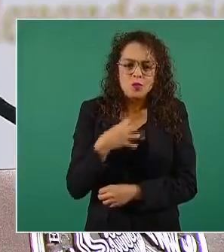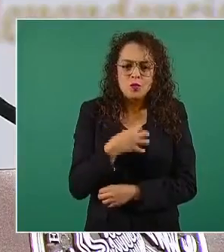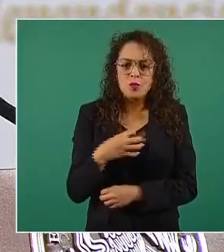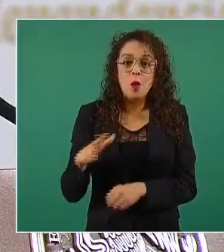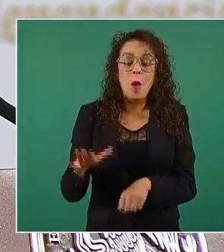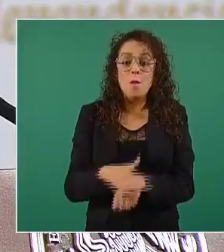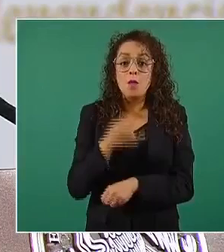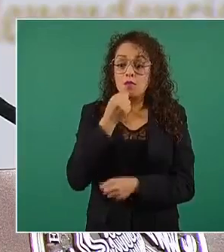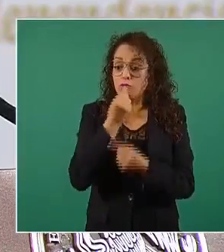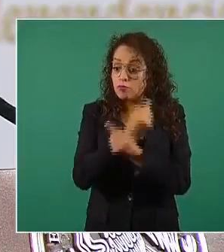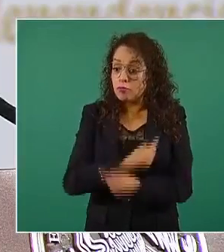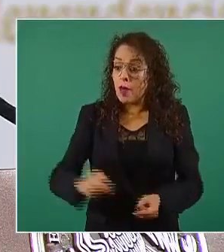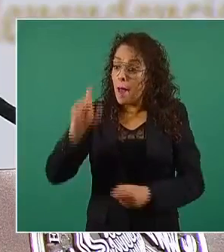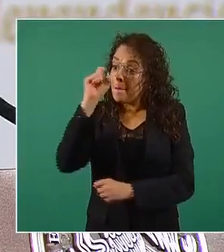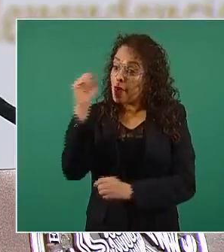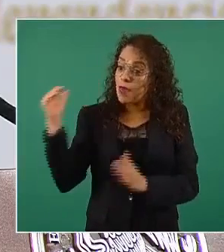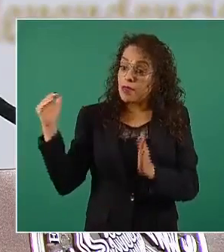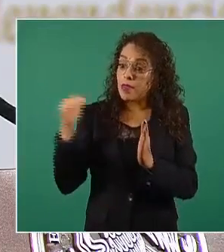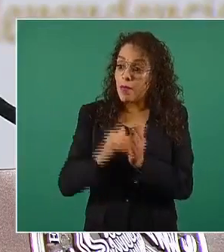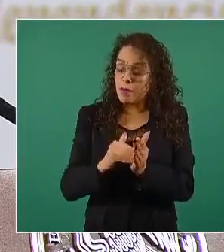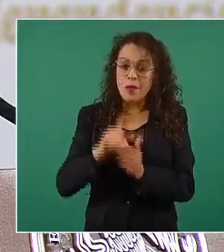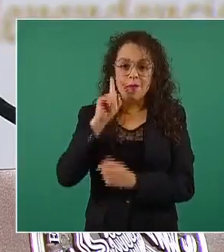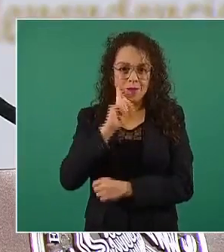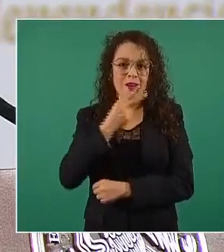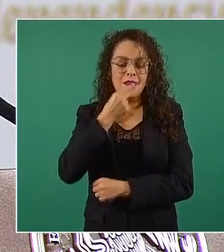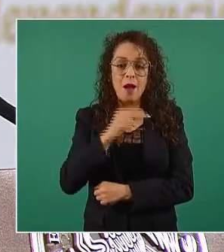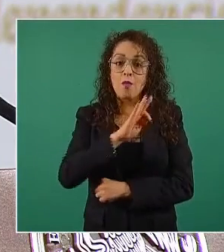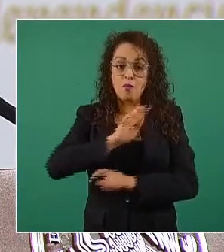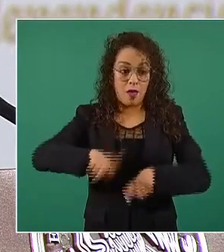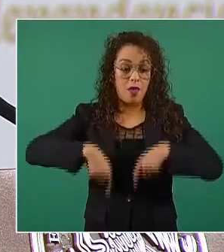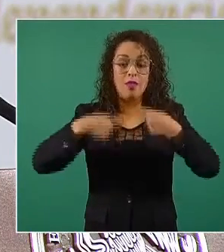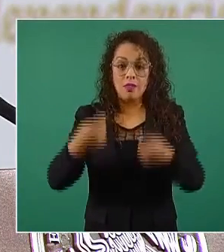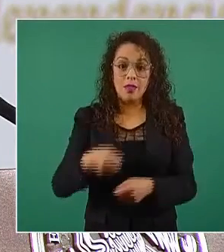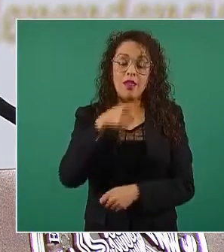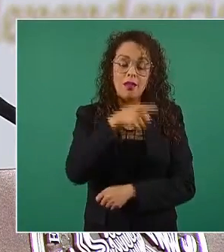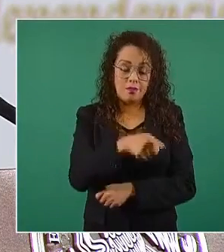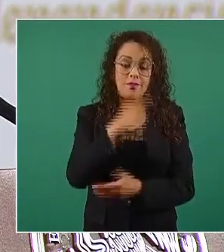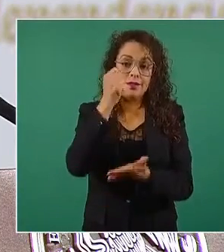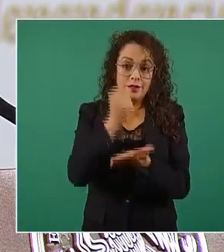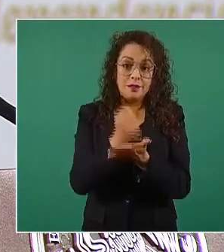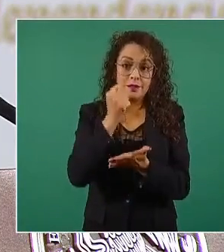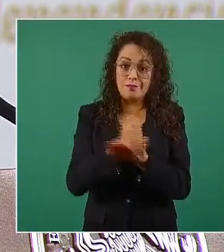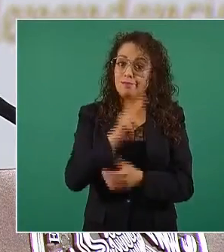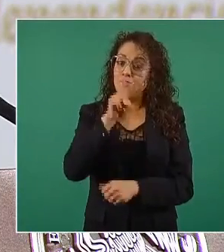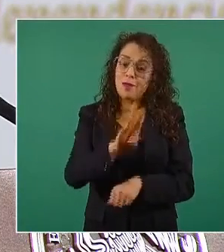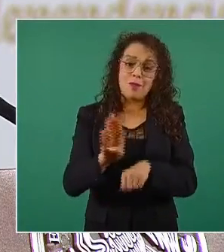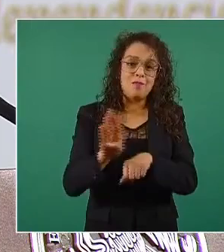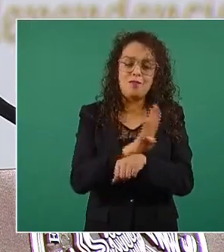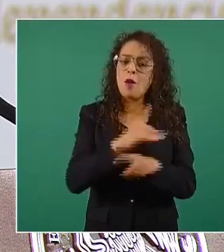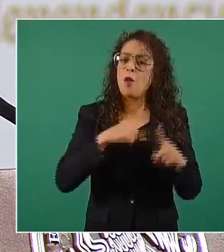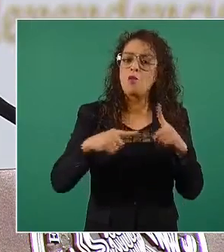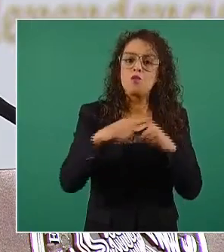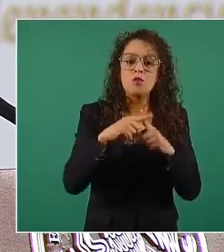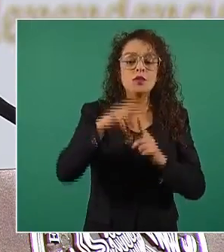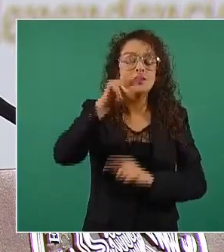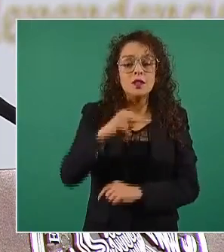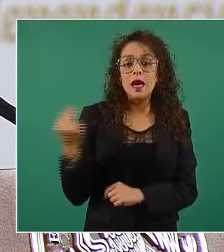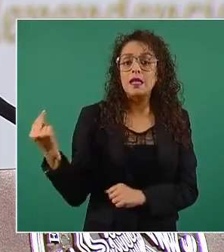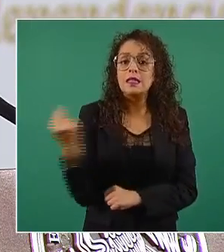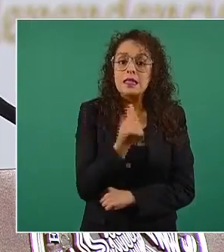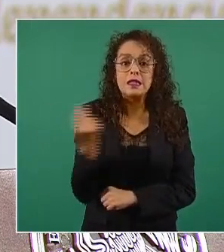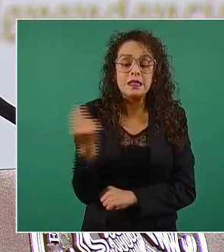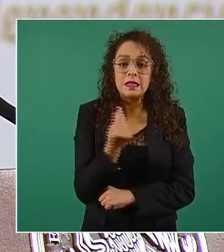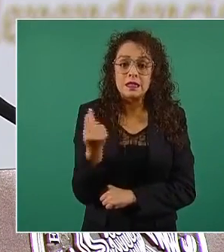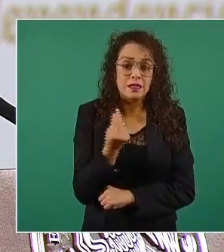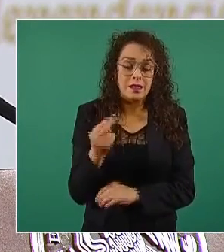niñas podrán ser beneficiados de esta rehabilitación que es muy necesaria y que el gobierno en